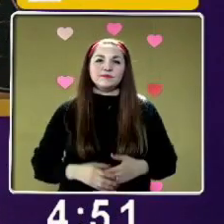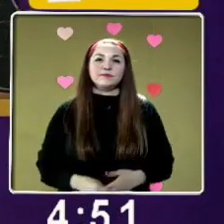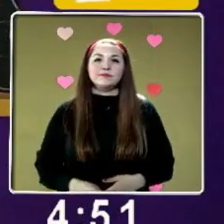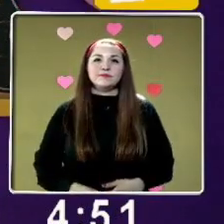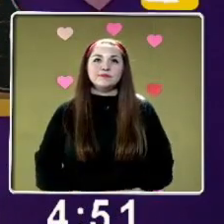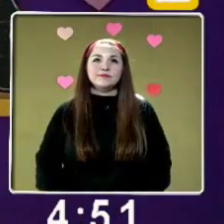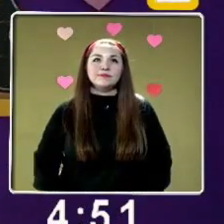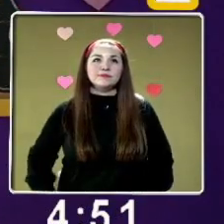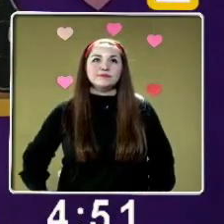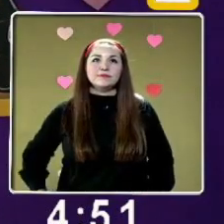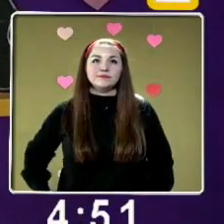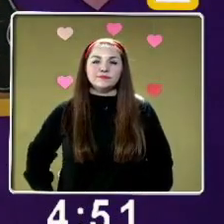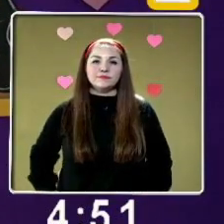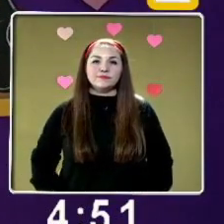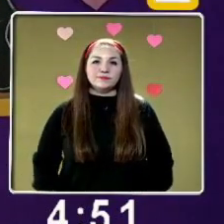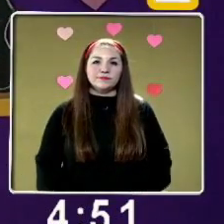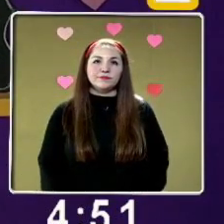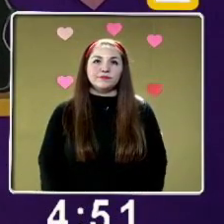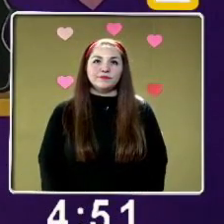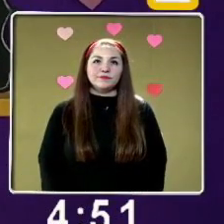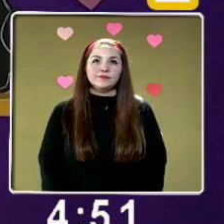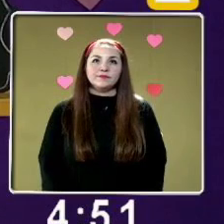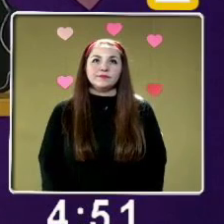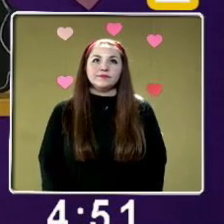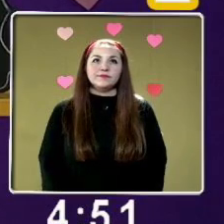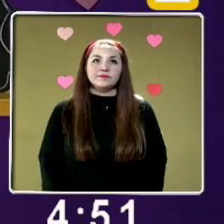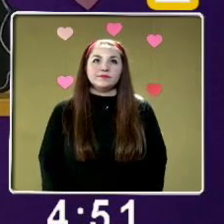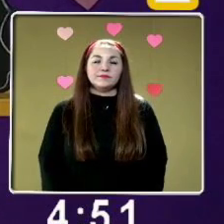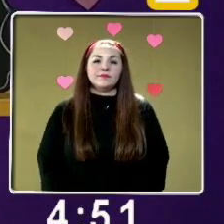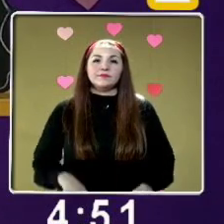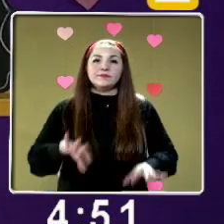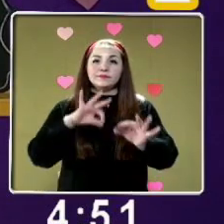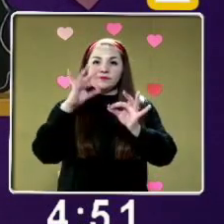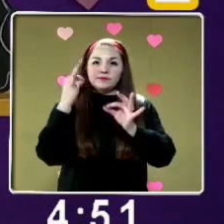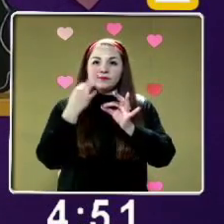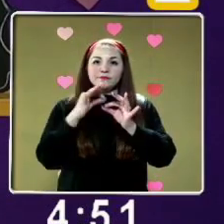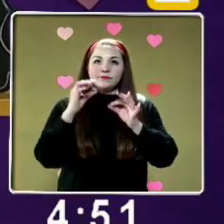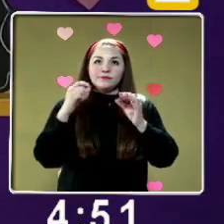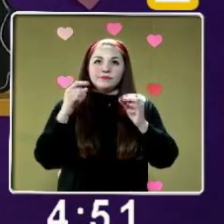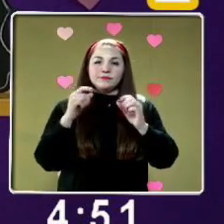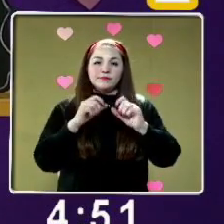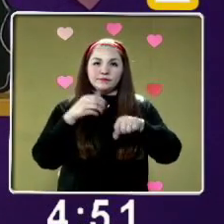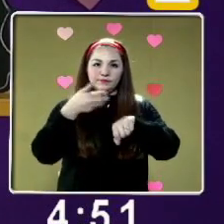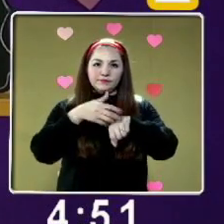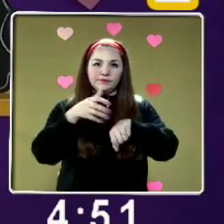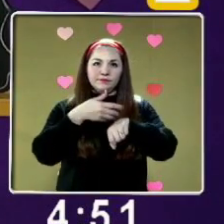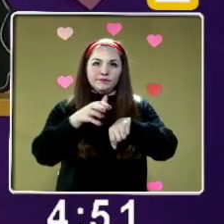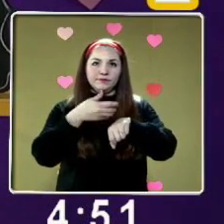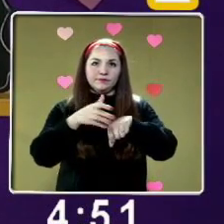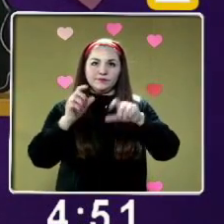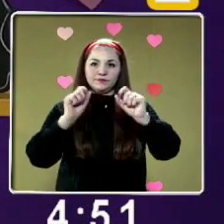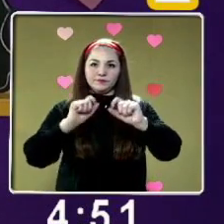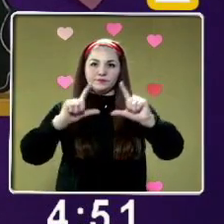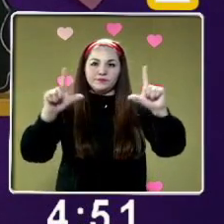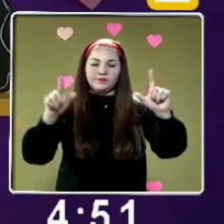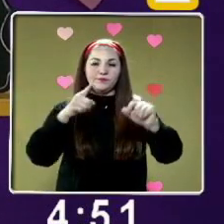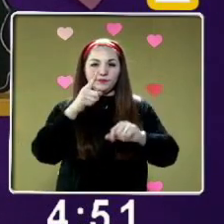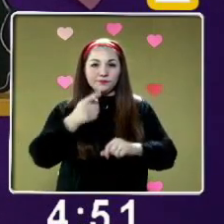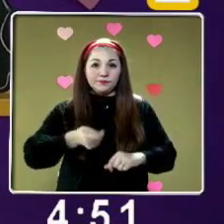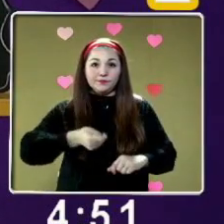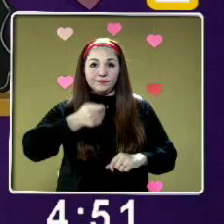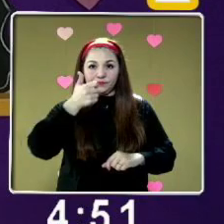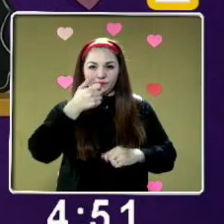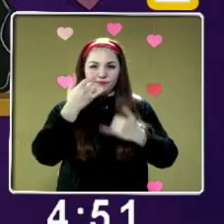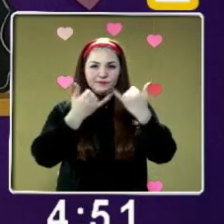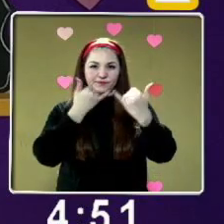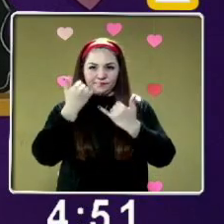ver ahí en pantalla. Muy bien, estamos listos para proyectar el código. Okay. Para los que es su primera ocasión que van a participar con nosotros y que